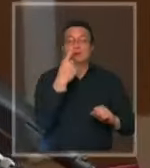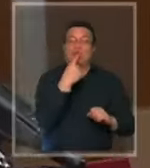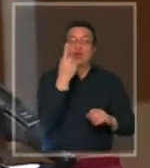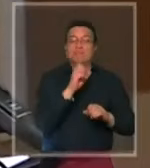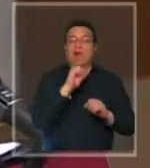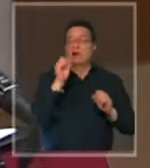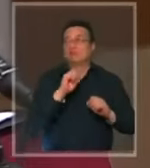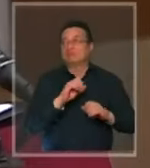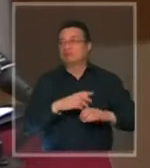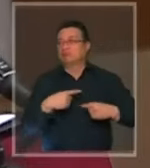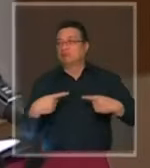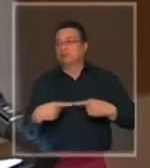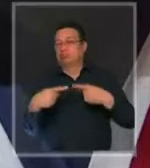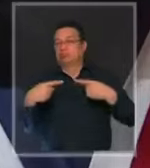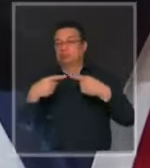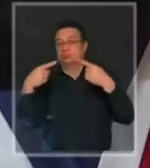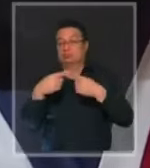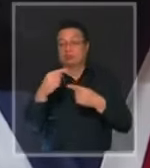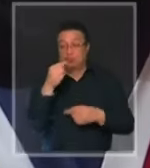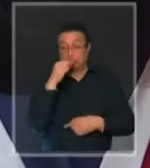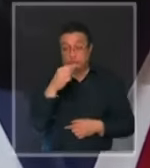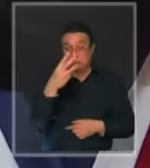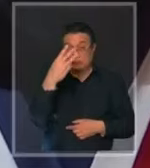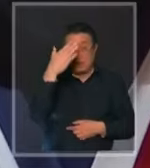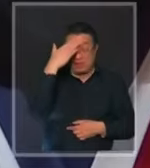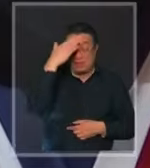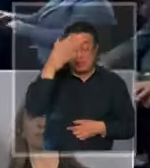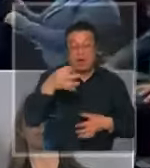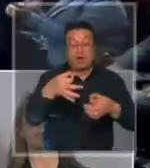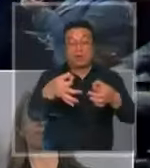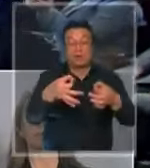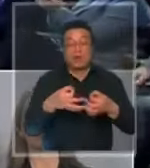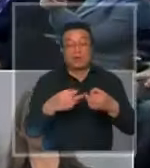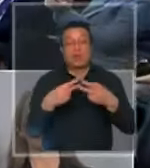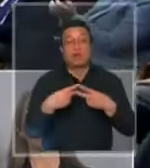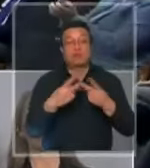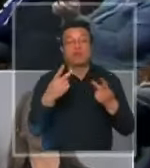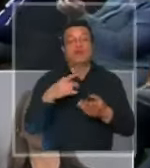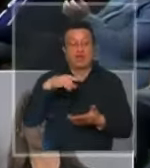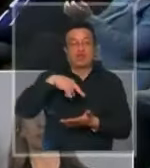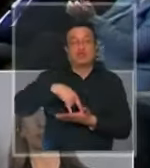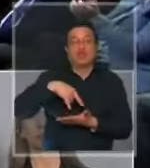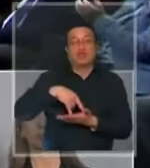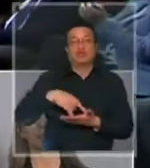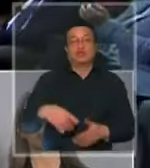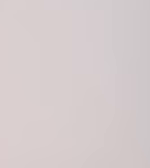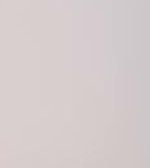ánimos a solo 3 días de que el mandatario rinda cuentas ante el Congreso Pleno.